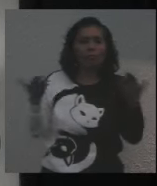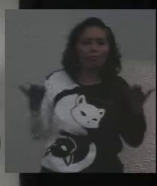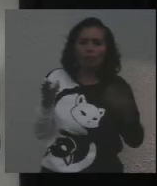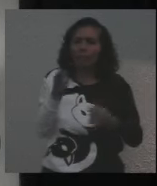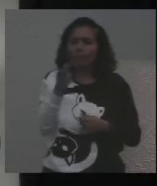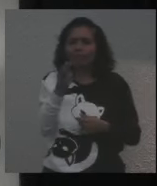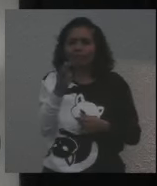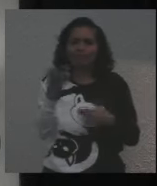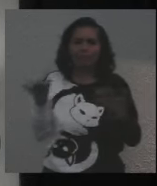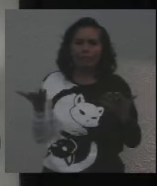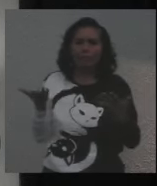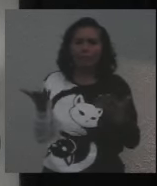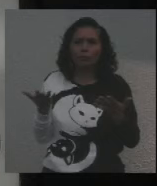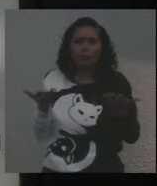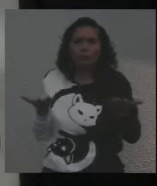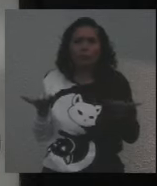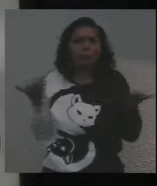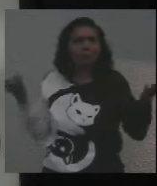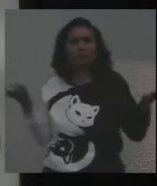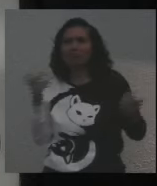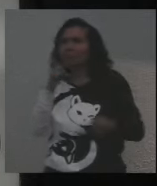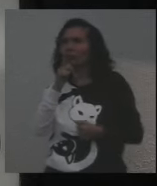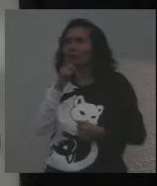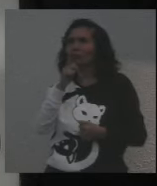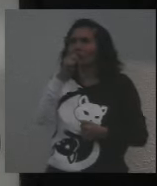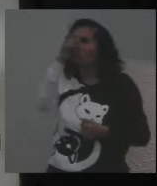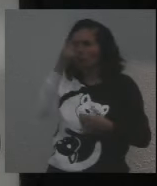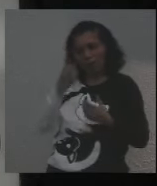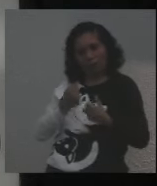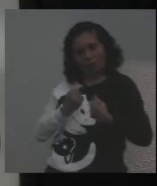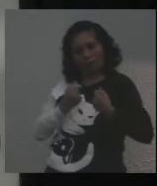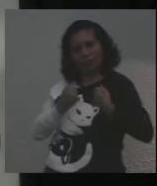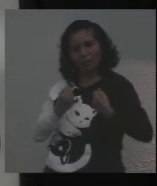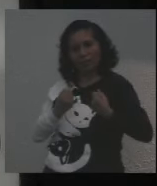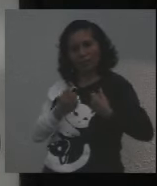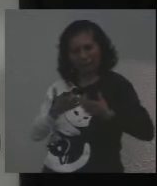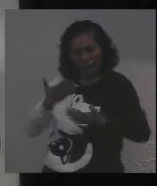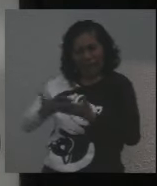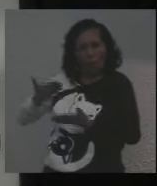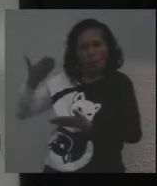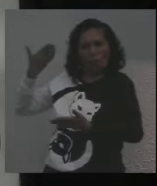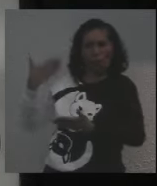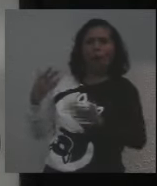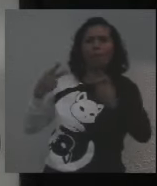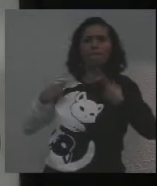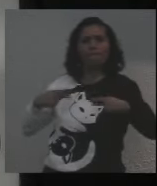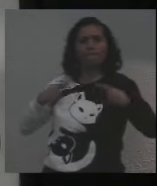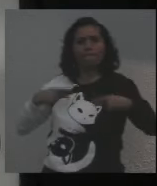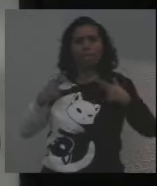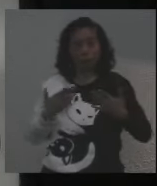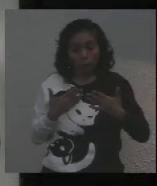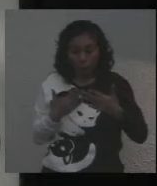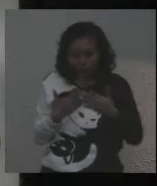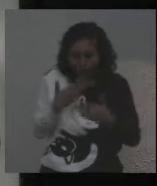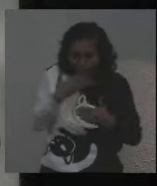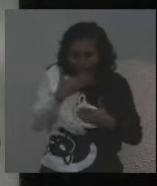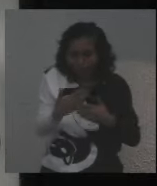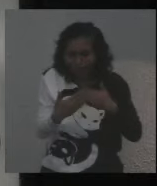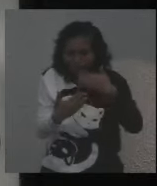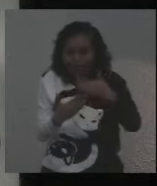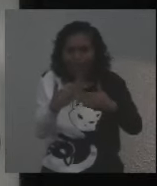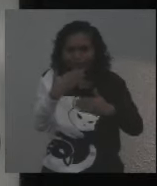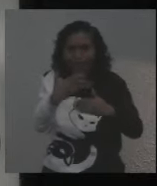este fue el espíritu que forjaron nuestros constituyentes y que fueron midiendo con la